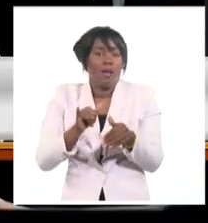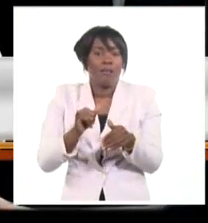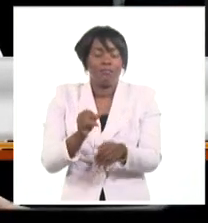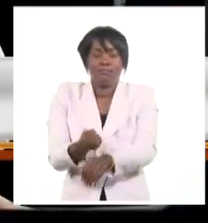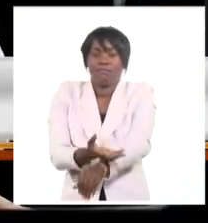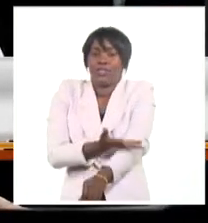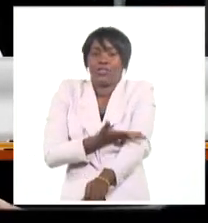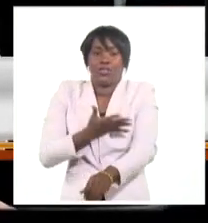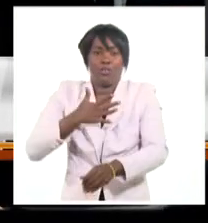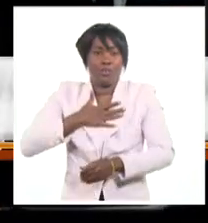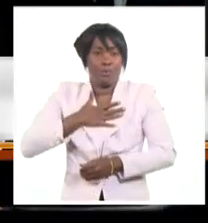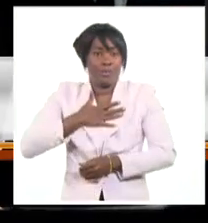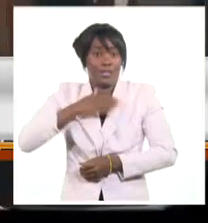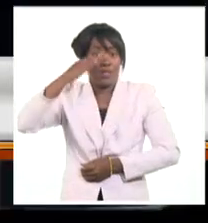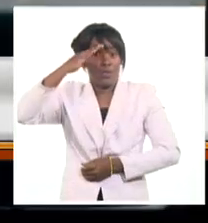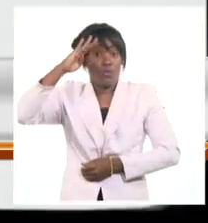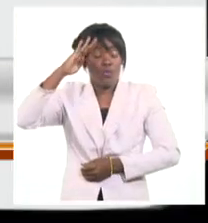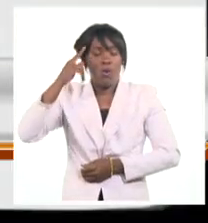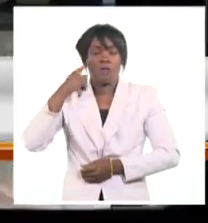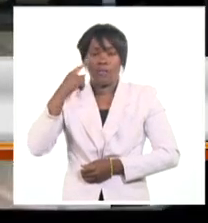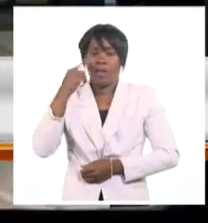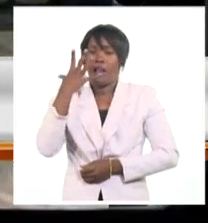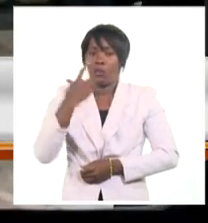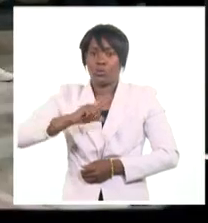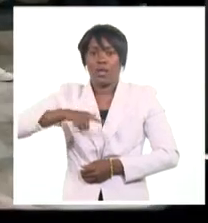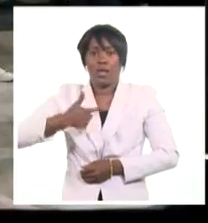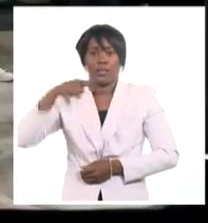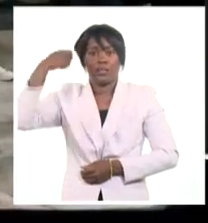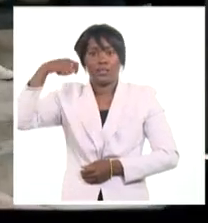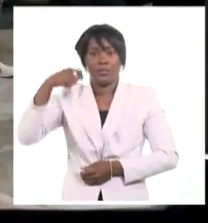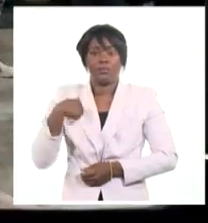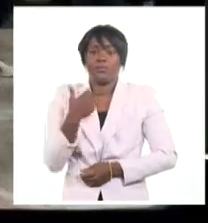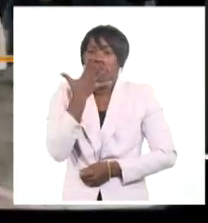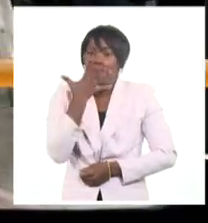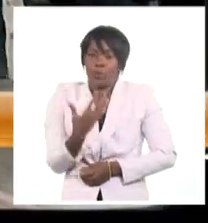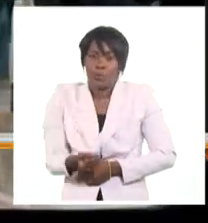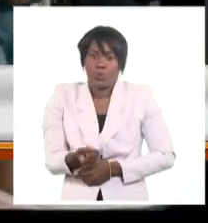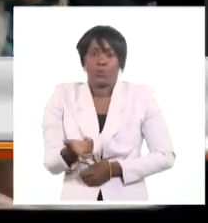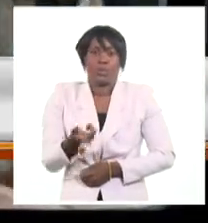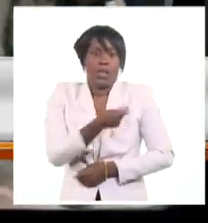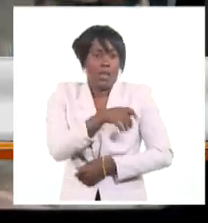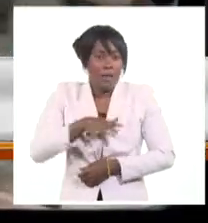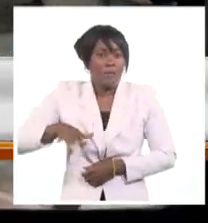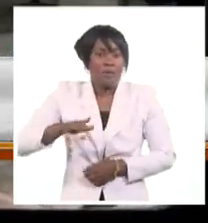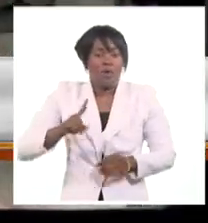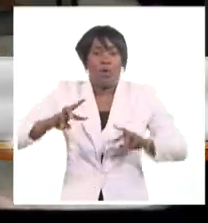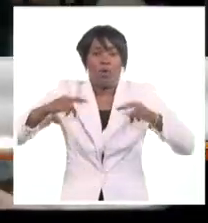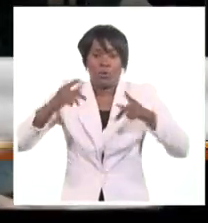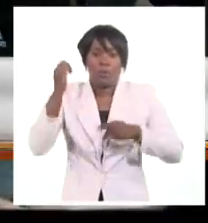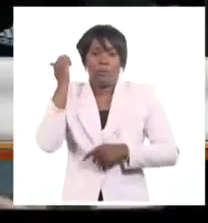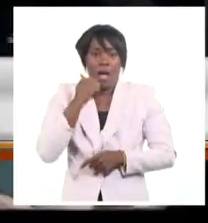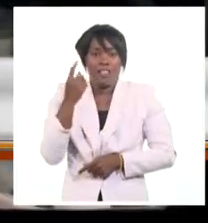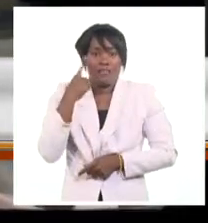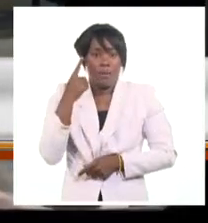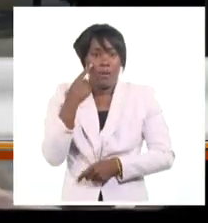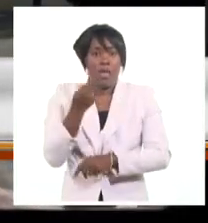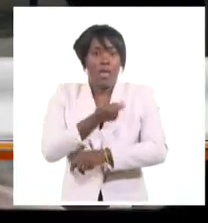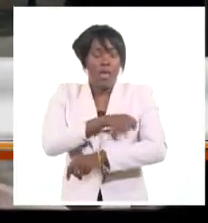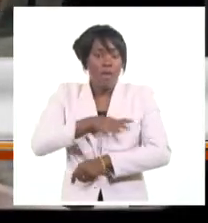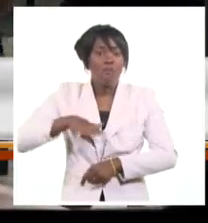las grandes cosas que tiene este país culturalmente me agrada mucho que la vida cultural de la ciudad vuelvan a activarse vuelva